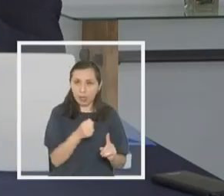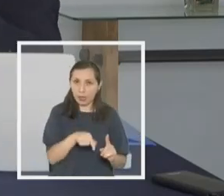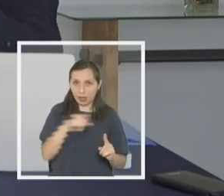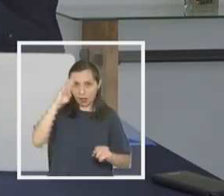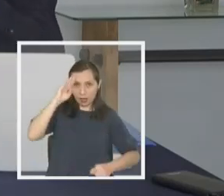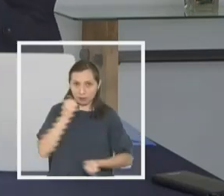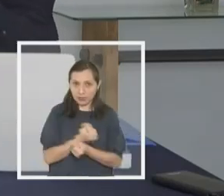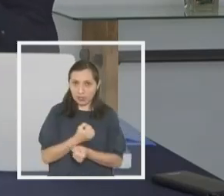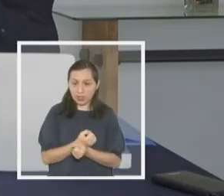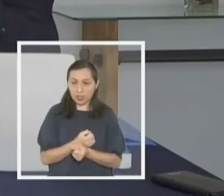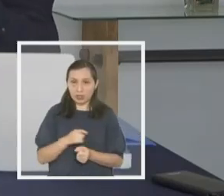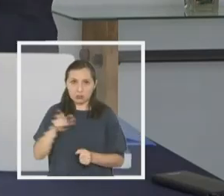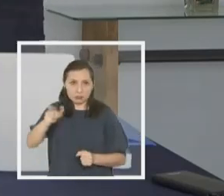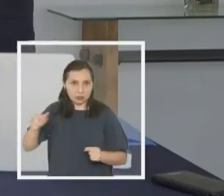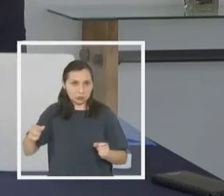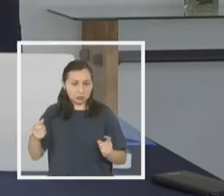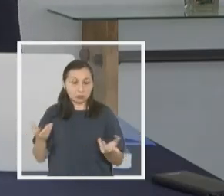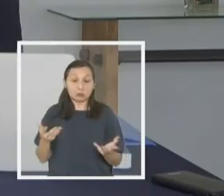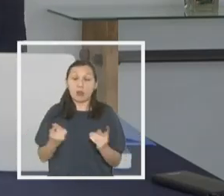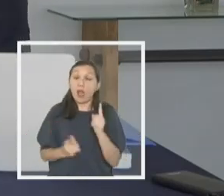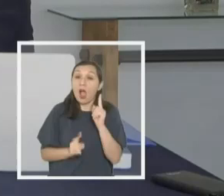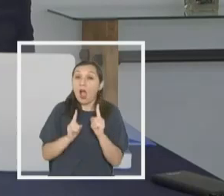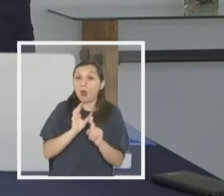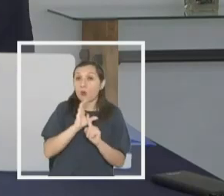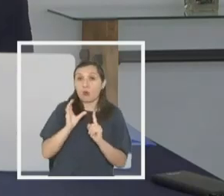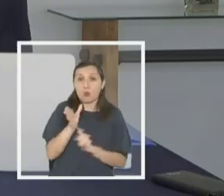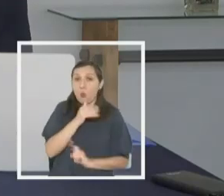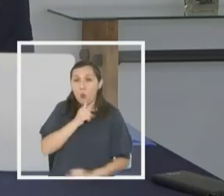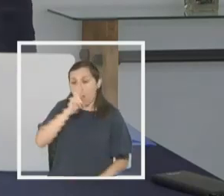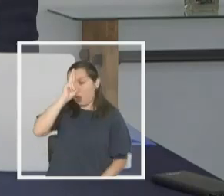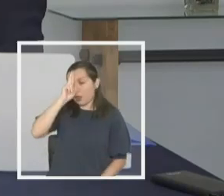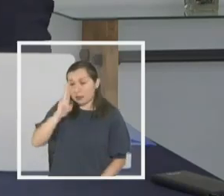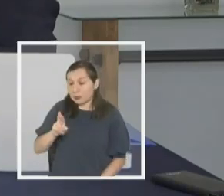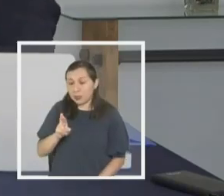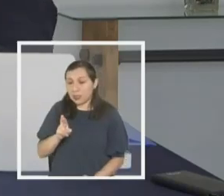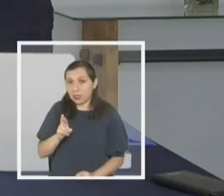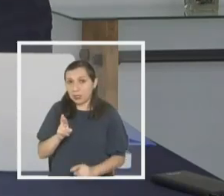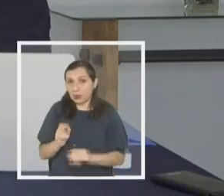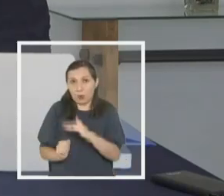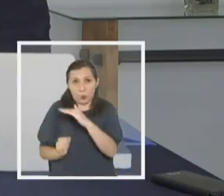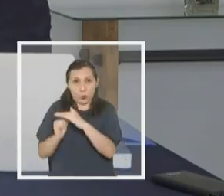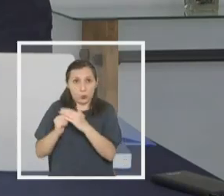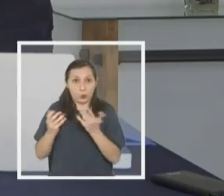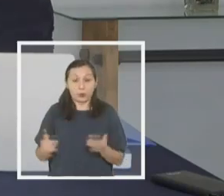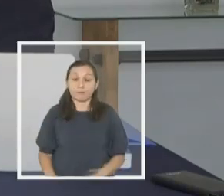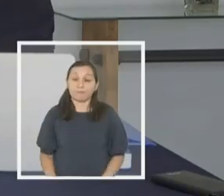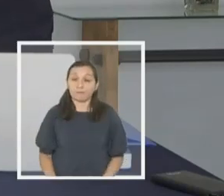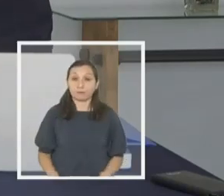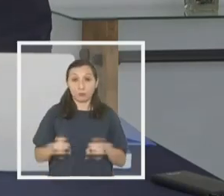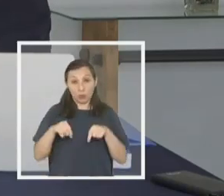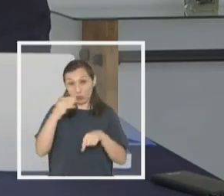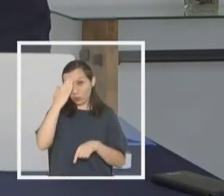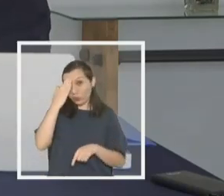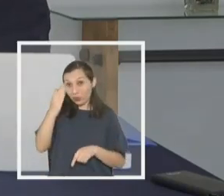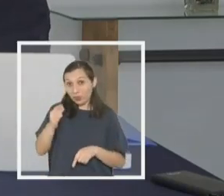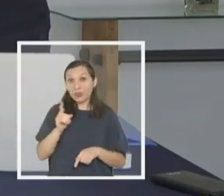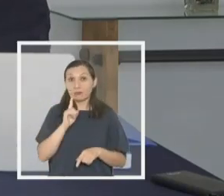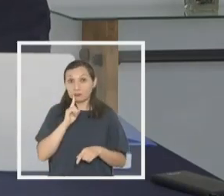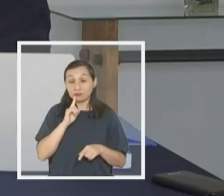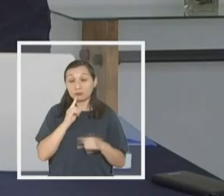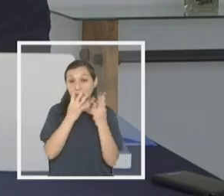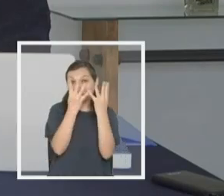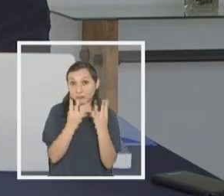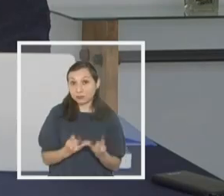decir, hay algunas culturas que no respetan a la autoridad. A eso me refiero. Hoy día, ¿no?, quienes están en las